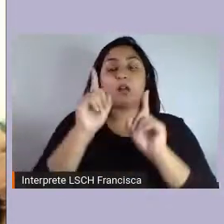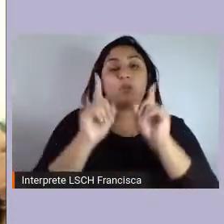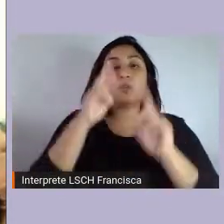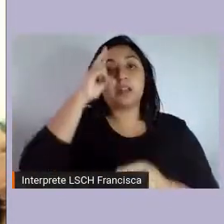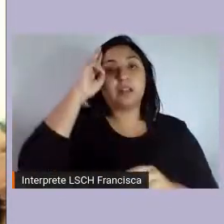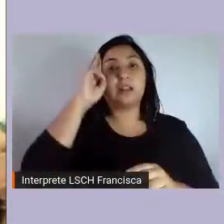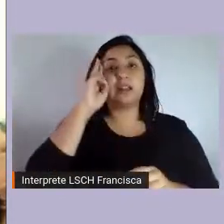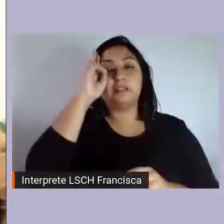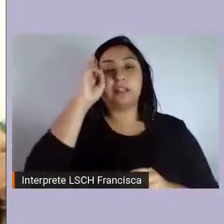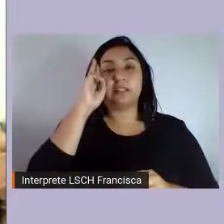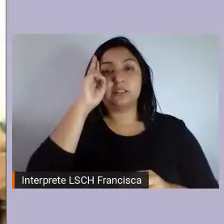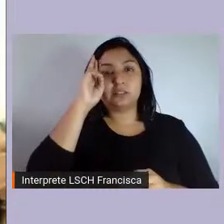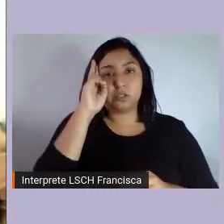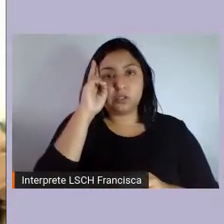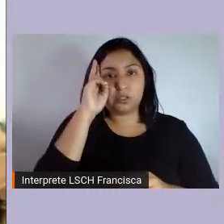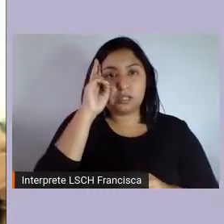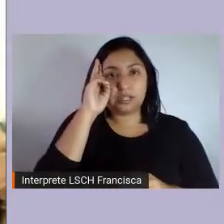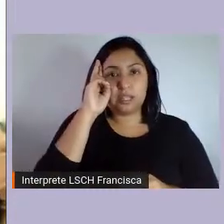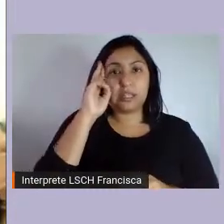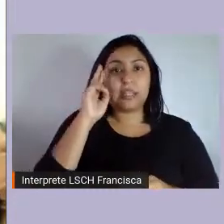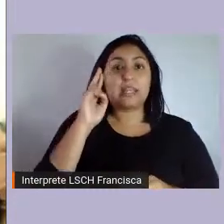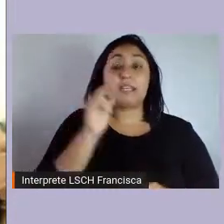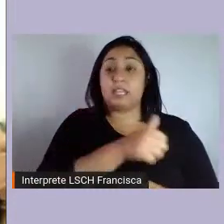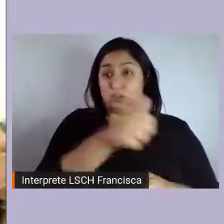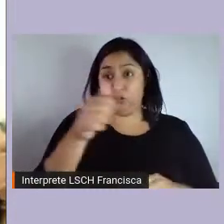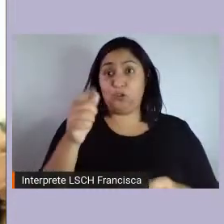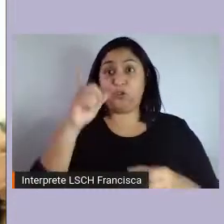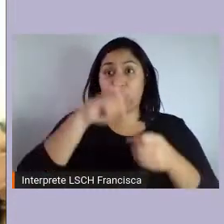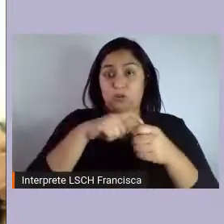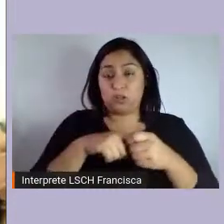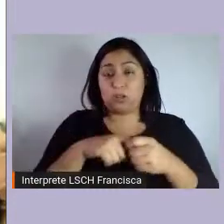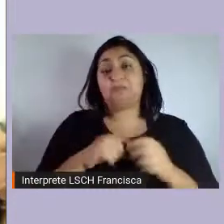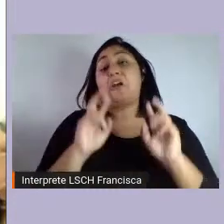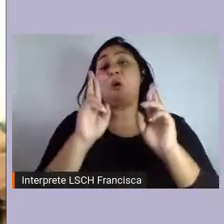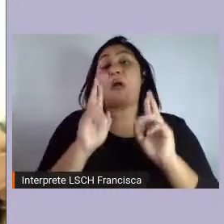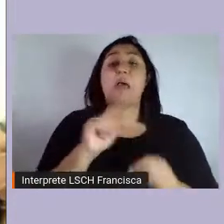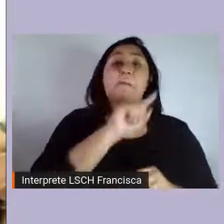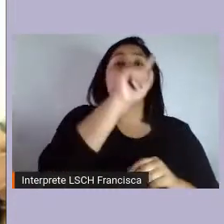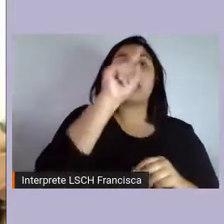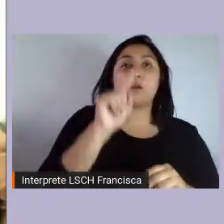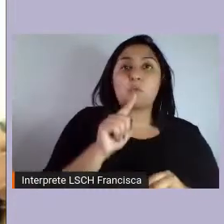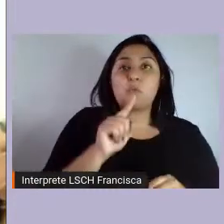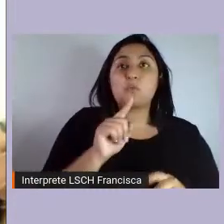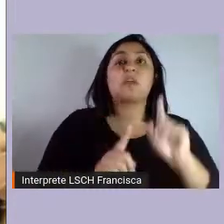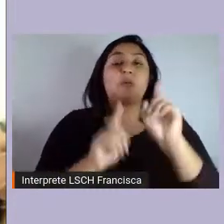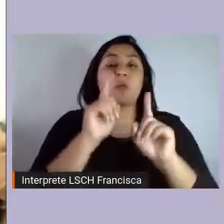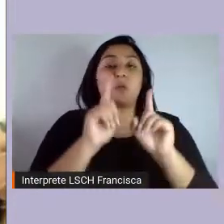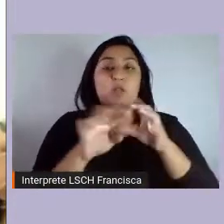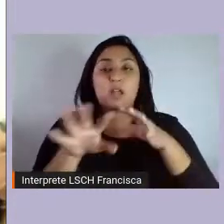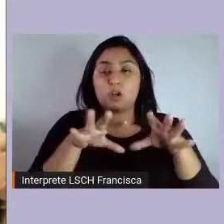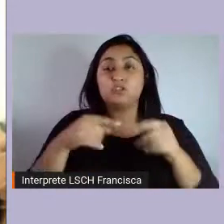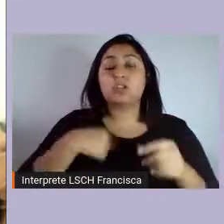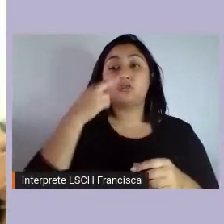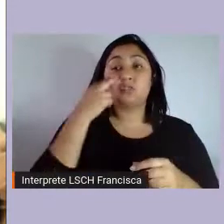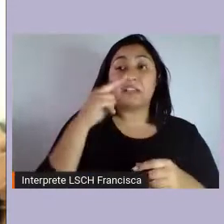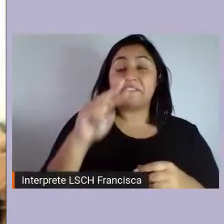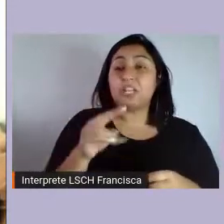que quienes se conecten también hagan preguntas, también a lo mejor aportes, voy a estar mirando aquí los comentarios.